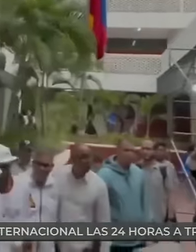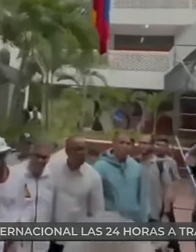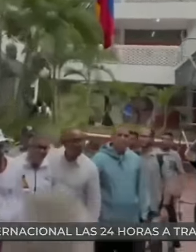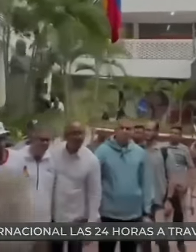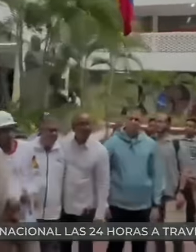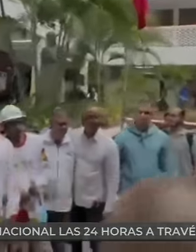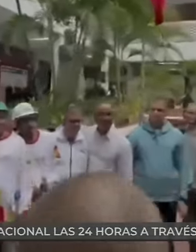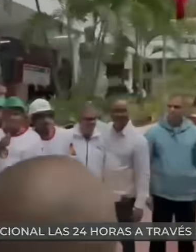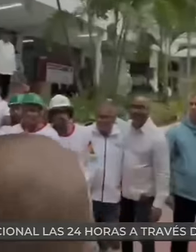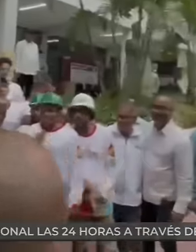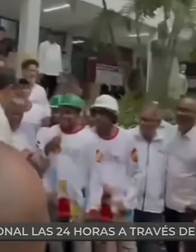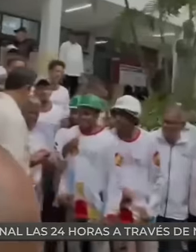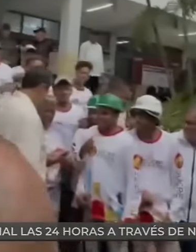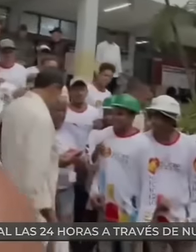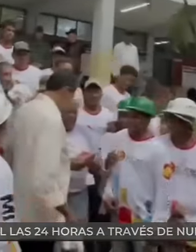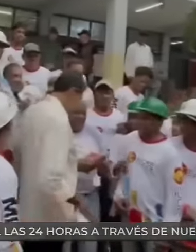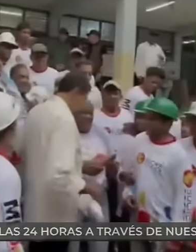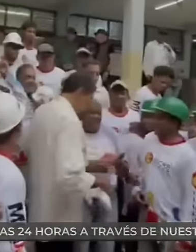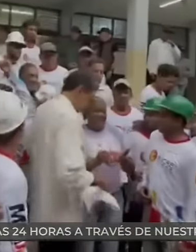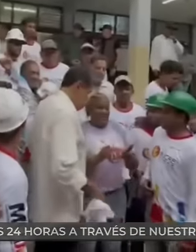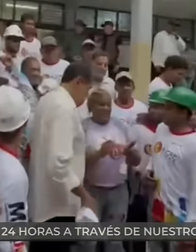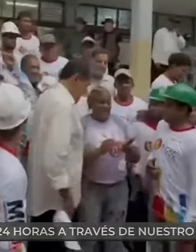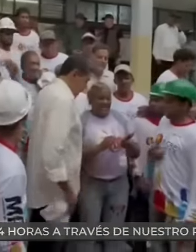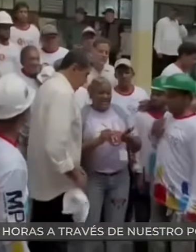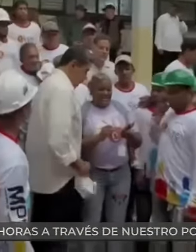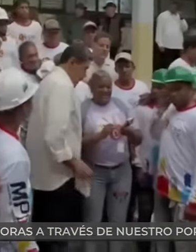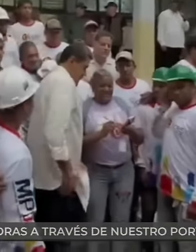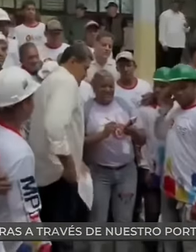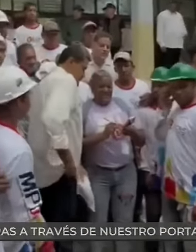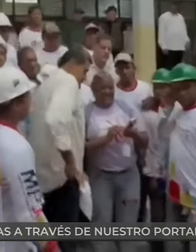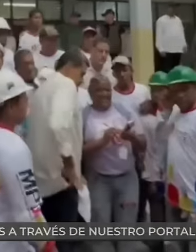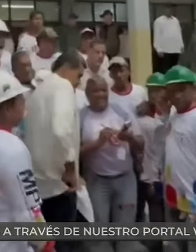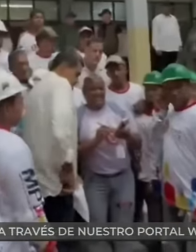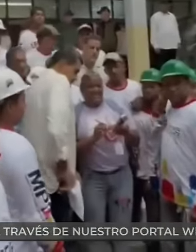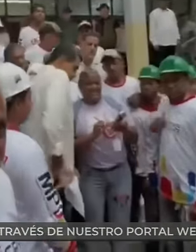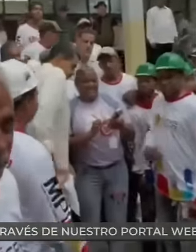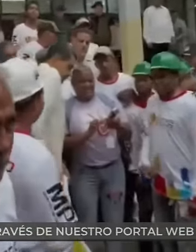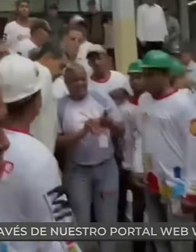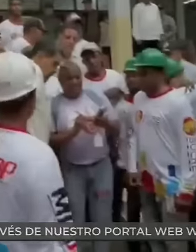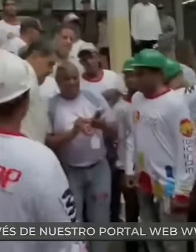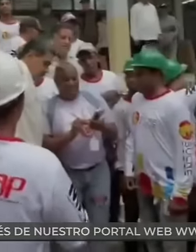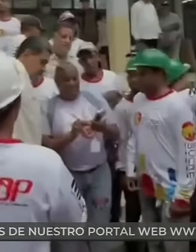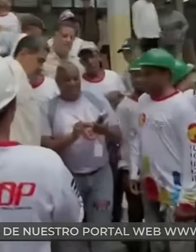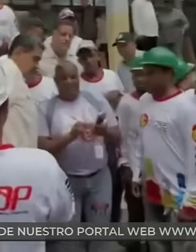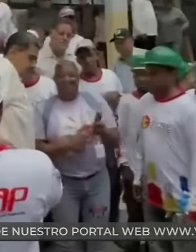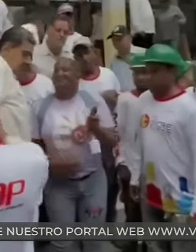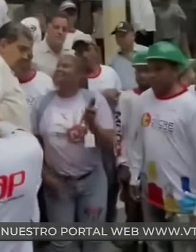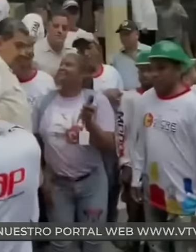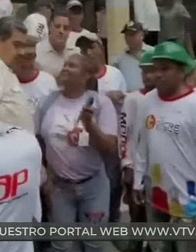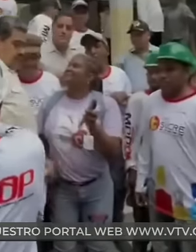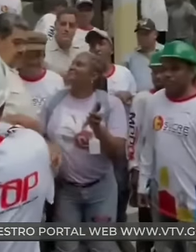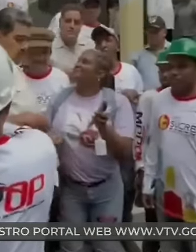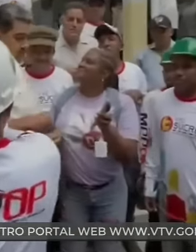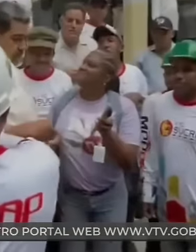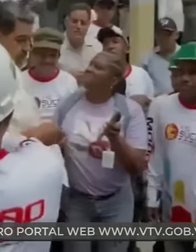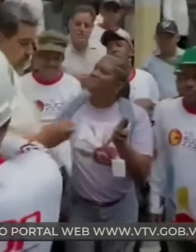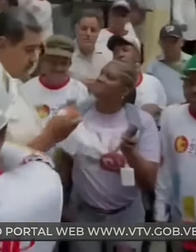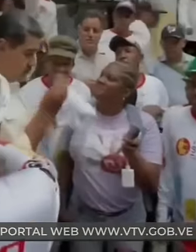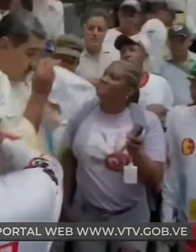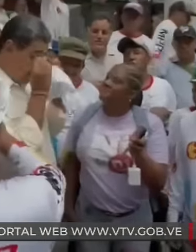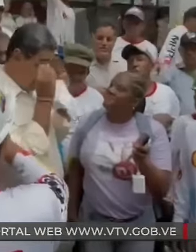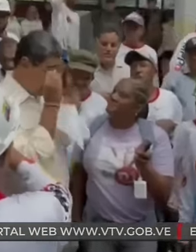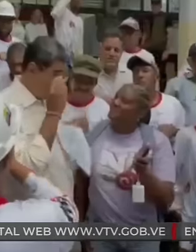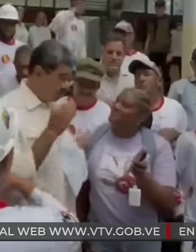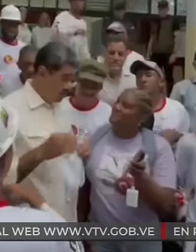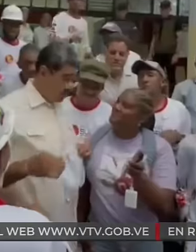comandante Hugo Chávez cuando En aquel momento eh fungía el plan Bolívar 2000 y que con el paso de los años